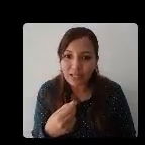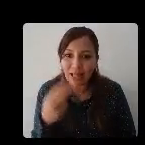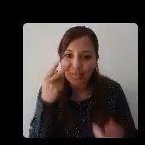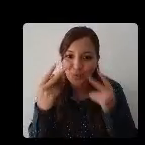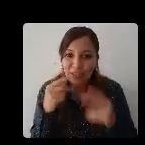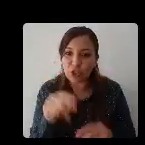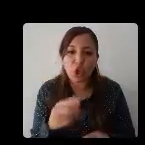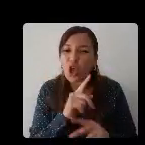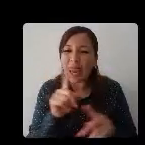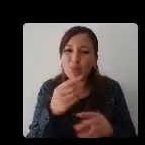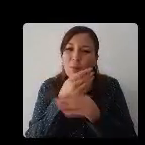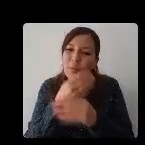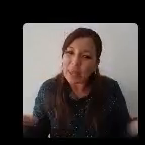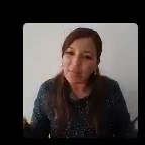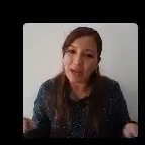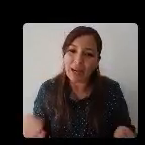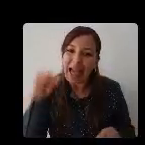son un punto a favor